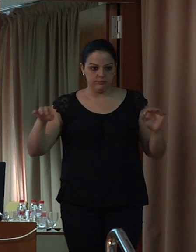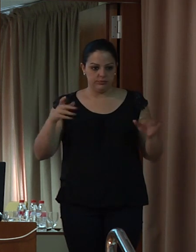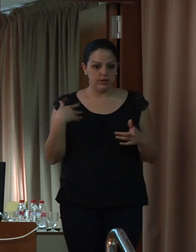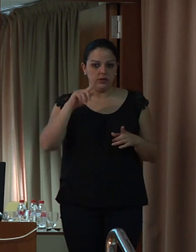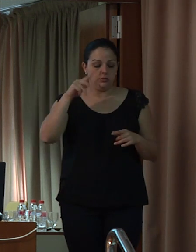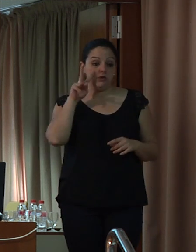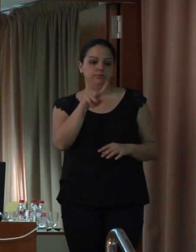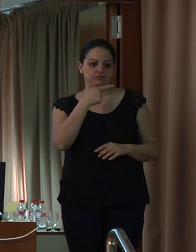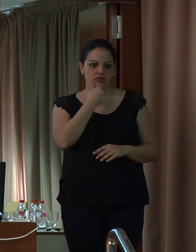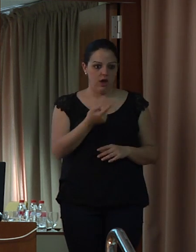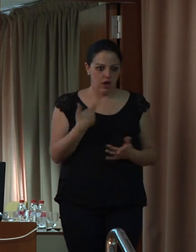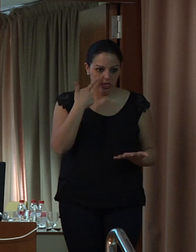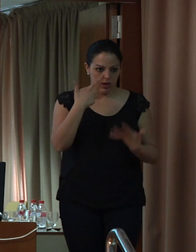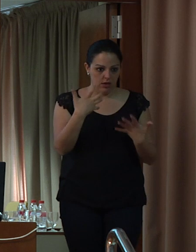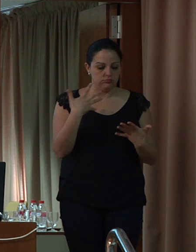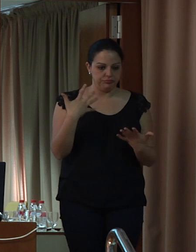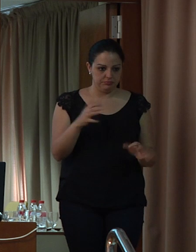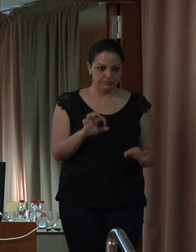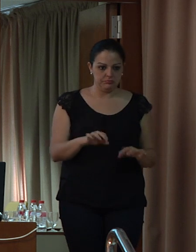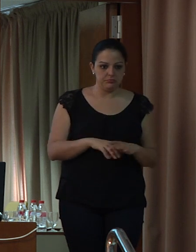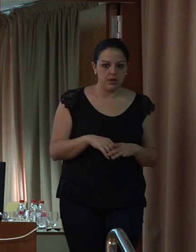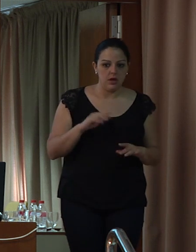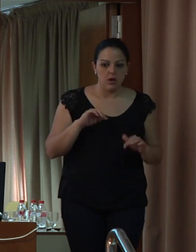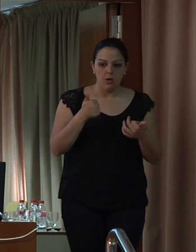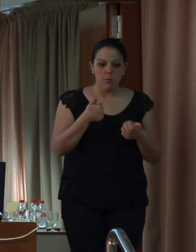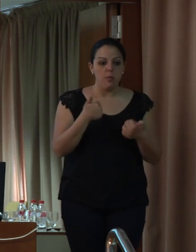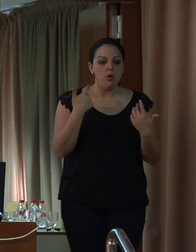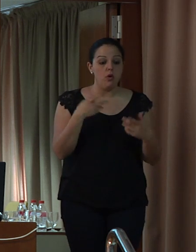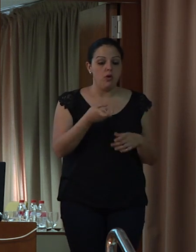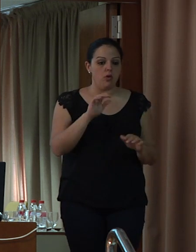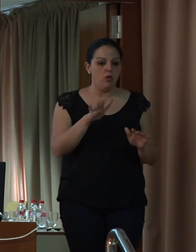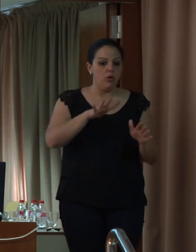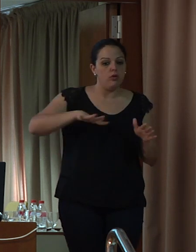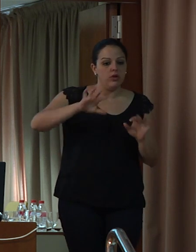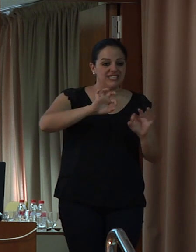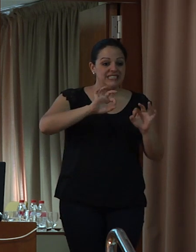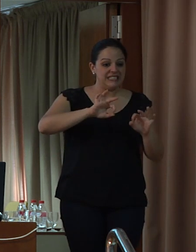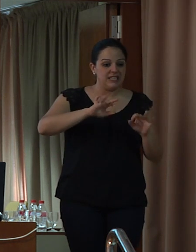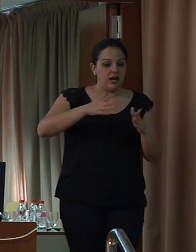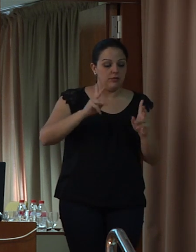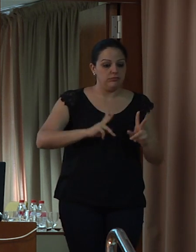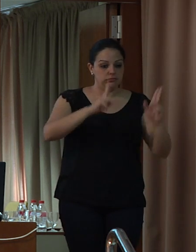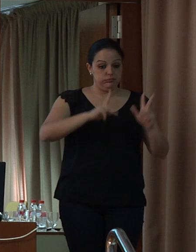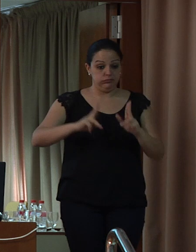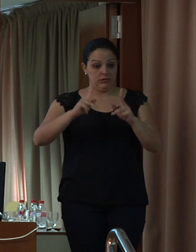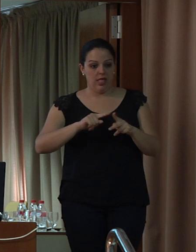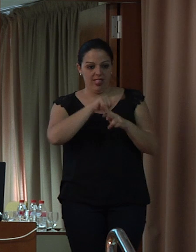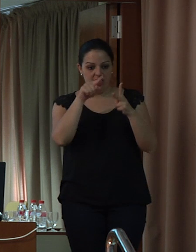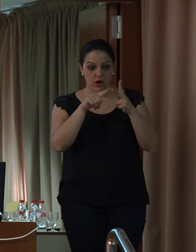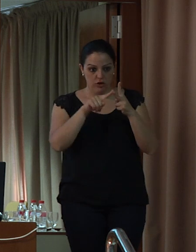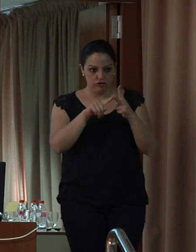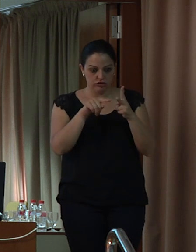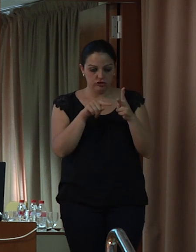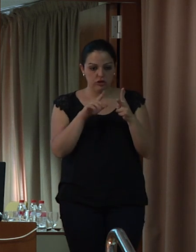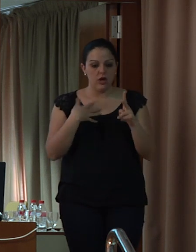lo que ocurre. Lo estáis empezando a ver. Está en un sueño de fase 2 porque tiene los complejos K que estábamos